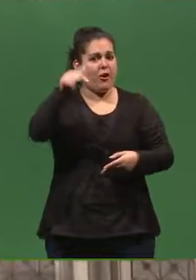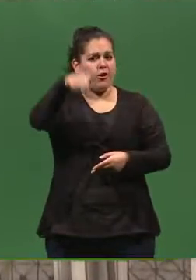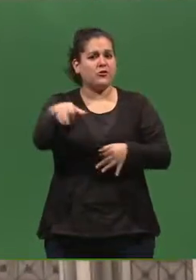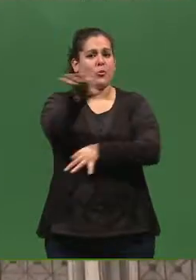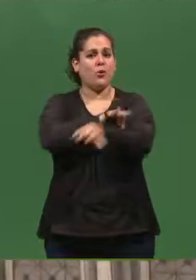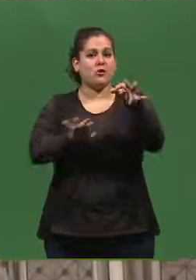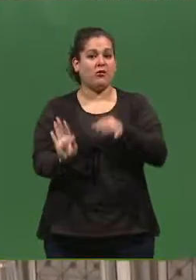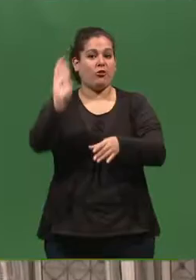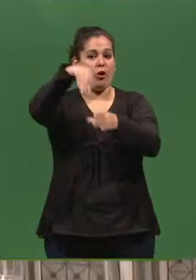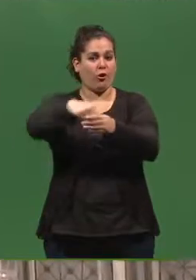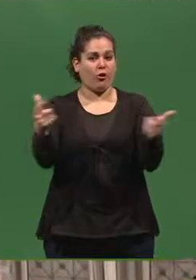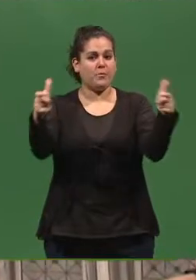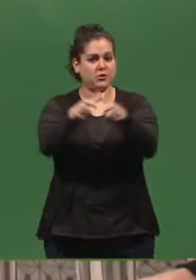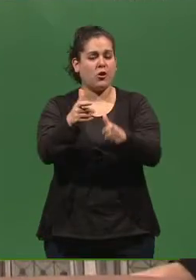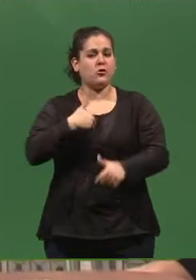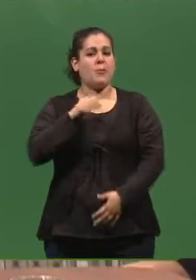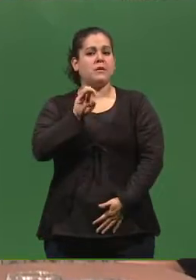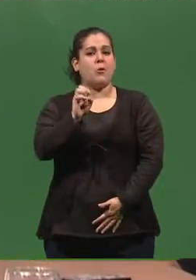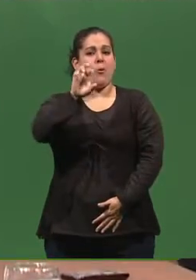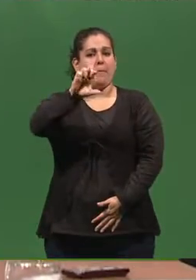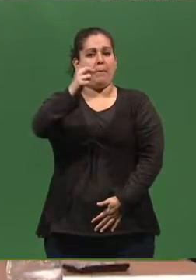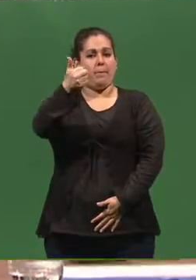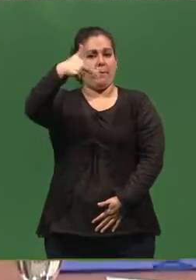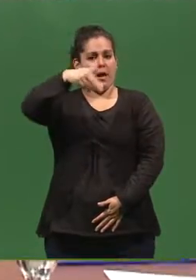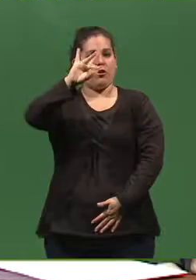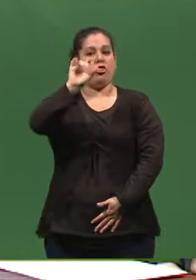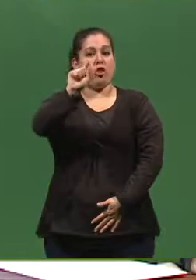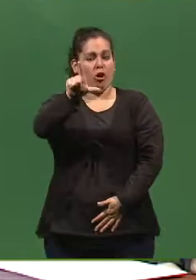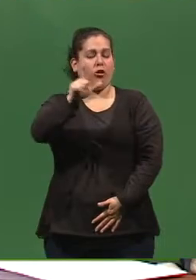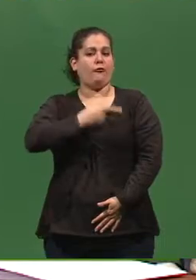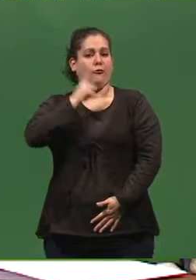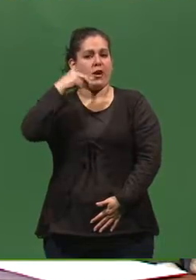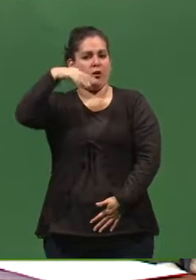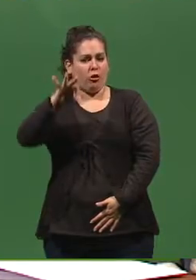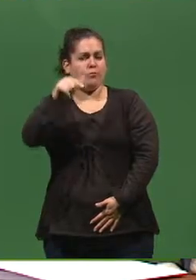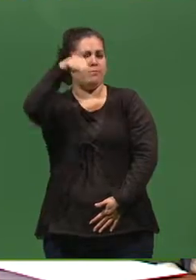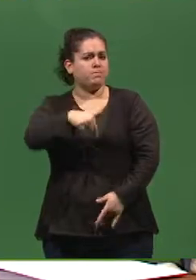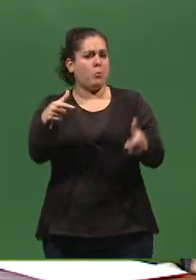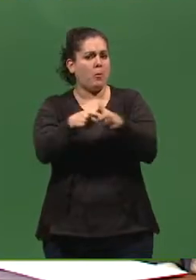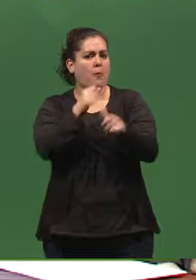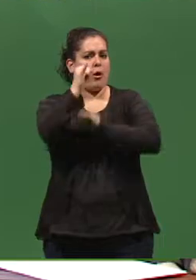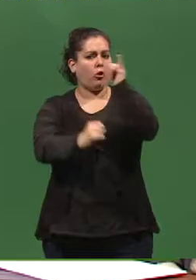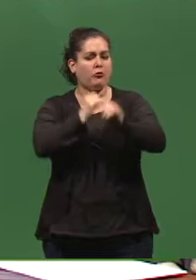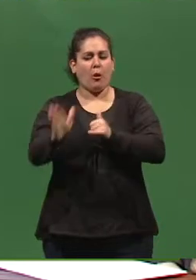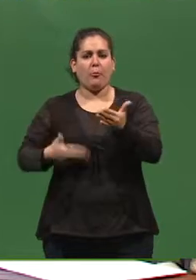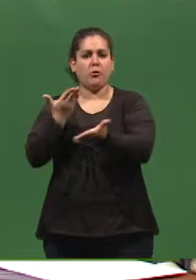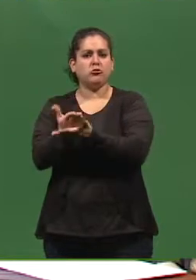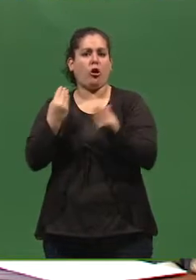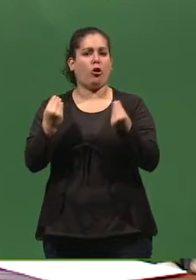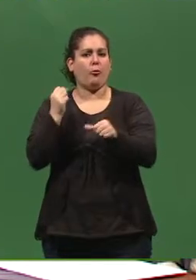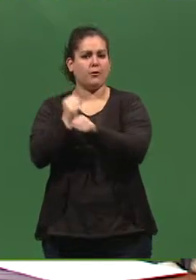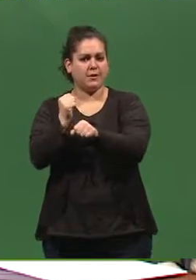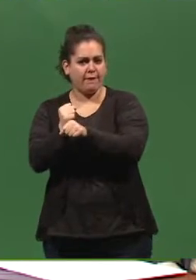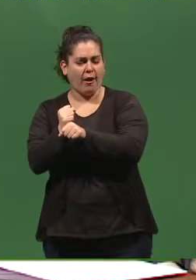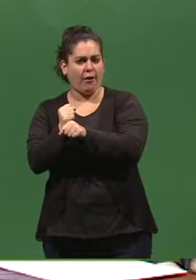Bienvenidos, esto es Proyecto en Comisión. Mi nombre es Fernanda Pandolfino. En este programa te vamos a contar cómo se trabajan los proyectos en la Cámara de Diputados,